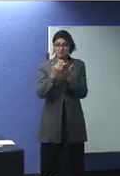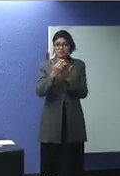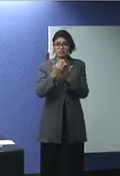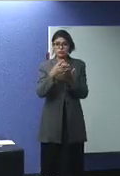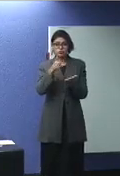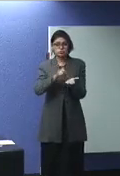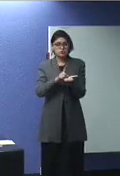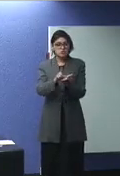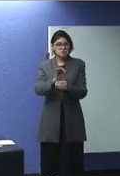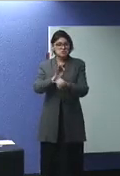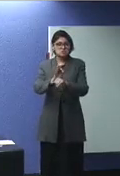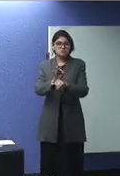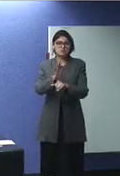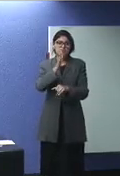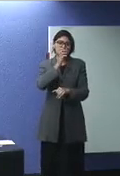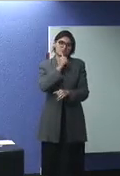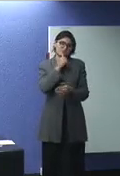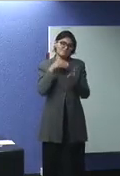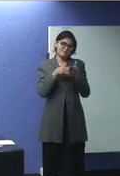de sus derechos.